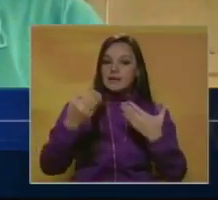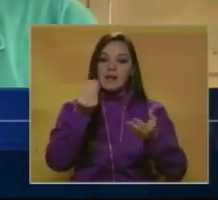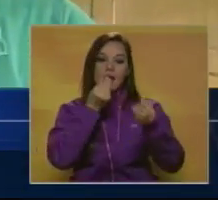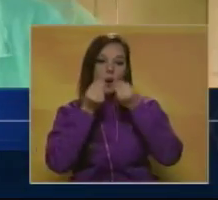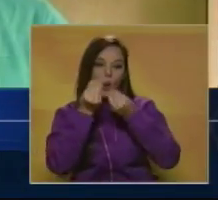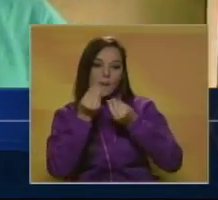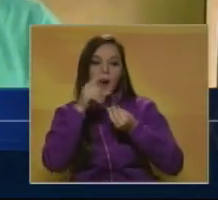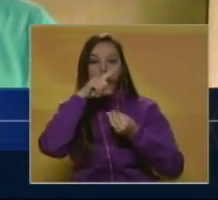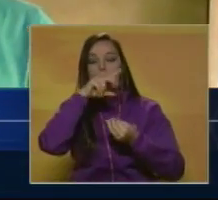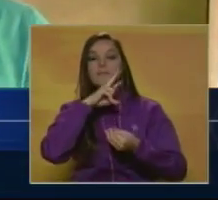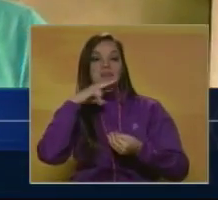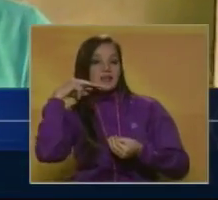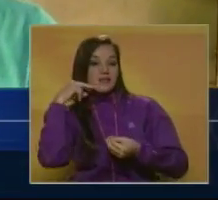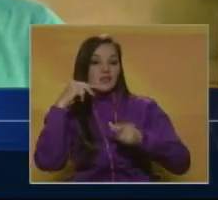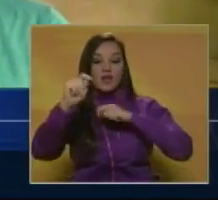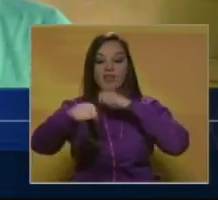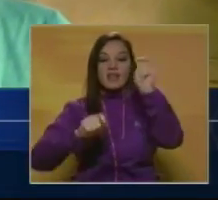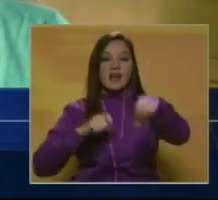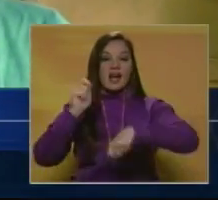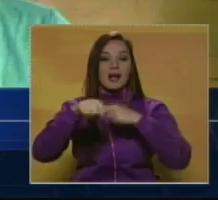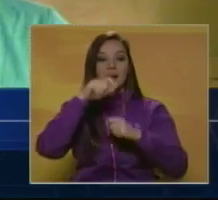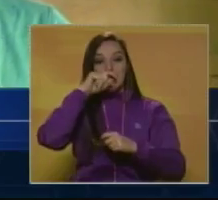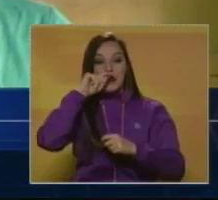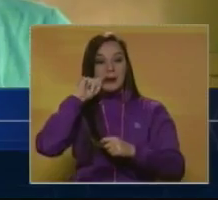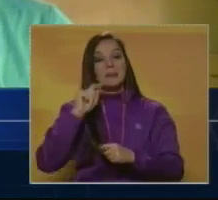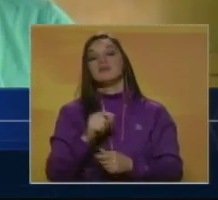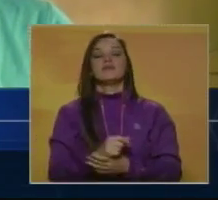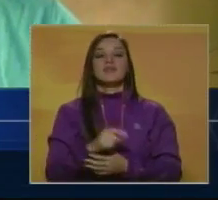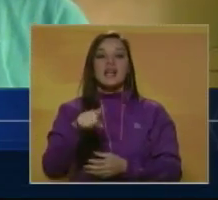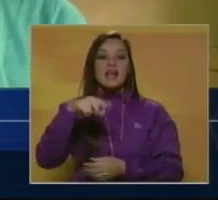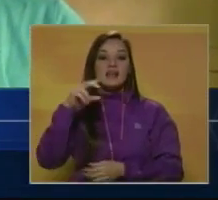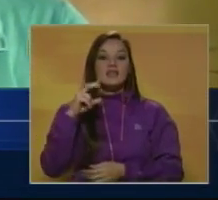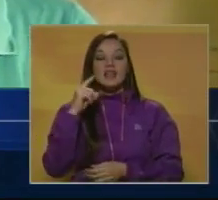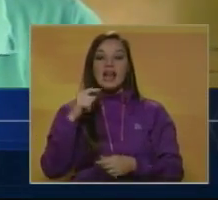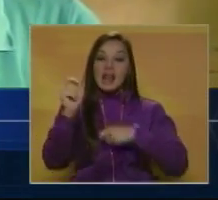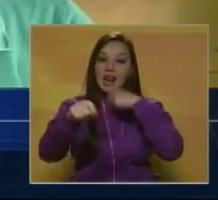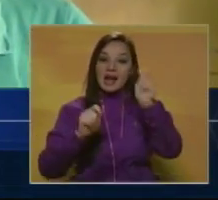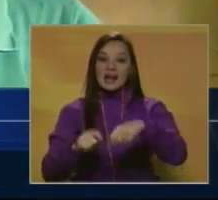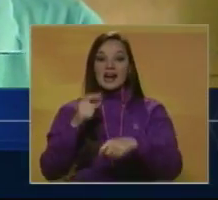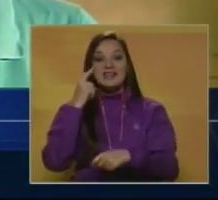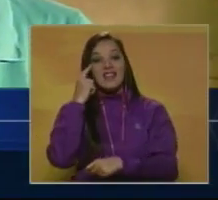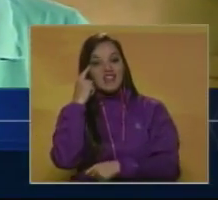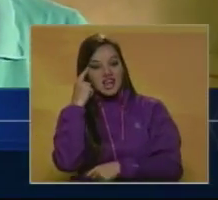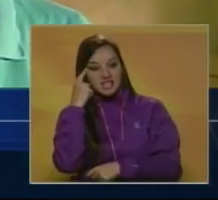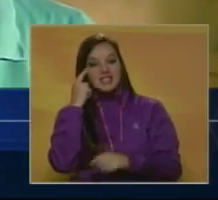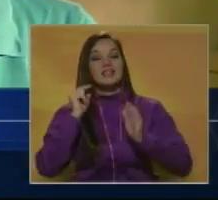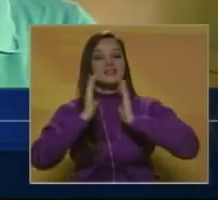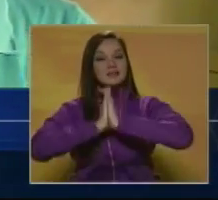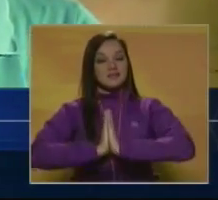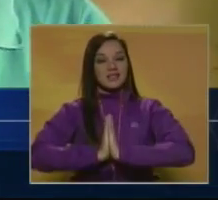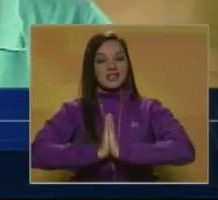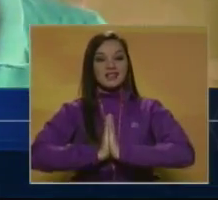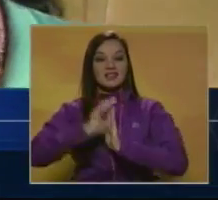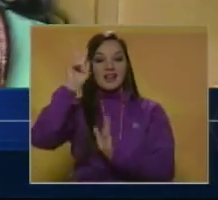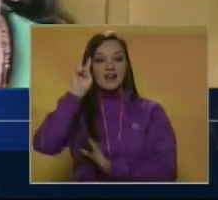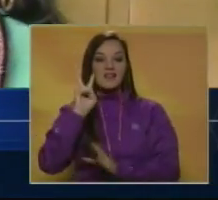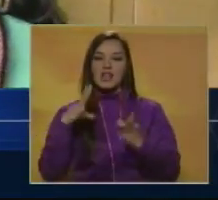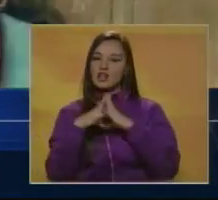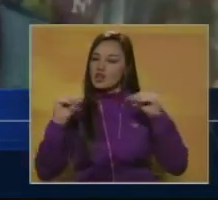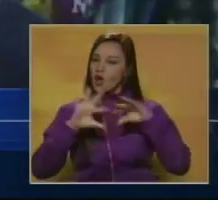de la gaita. La que habla de la chinita. La que dice cuando voy para Maracay, Todo en familia. todo en